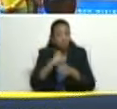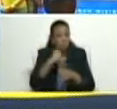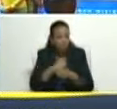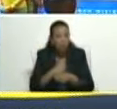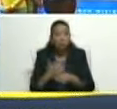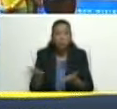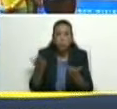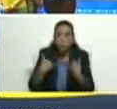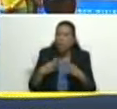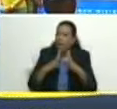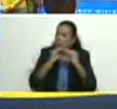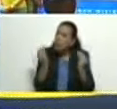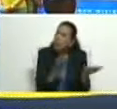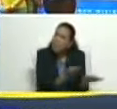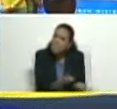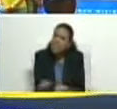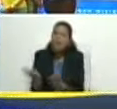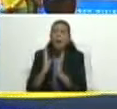a todos.